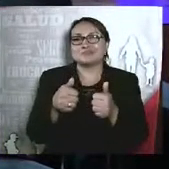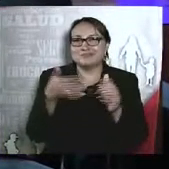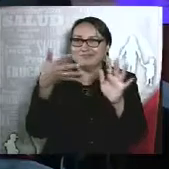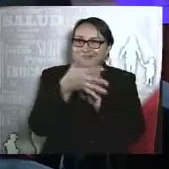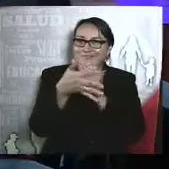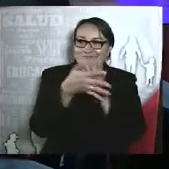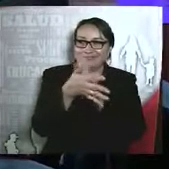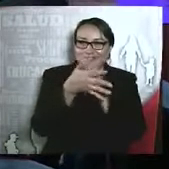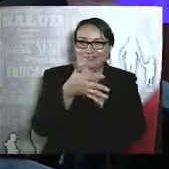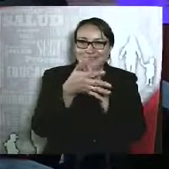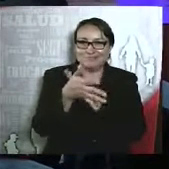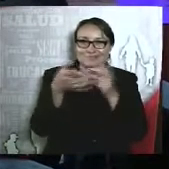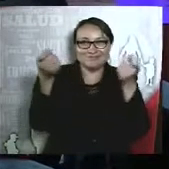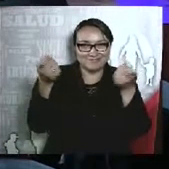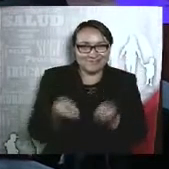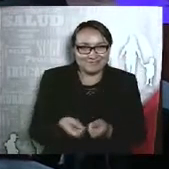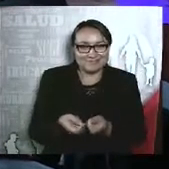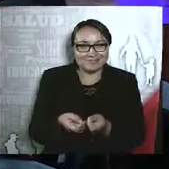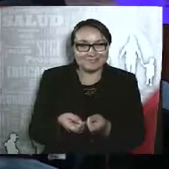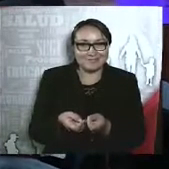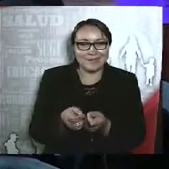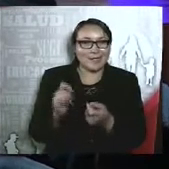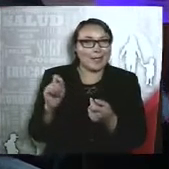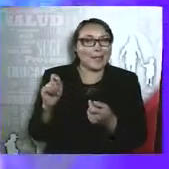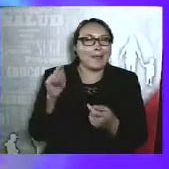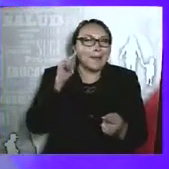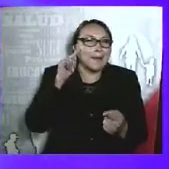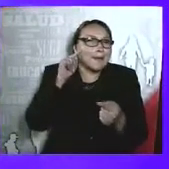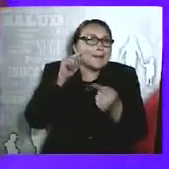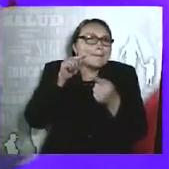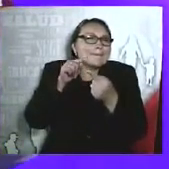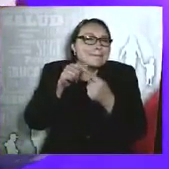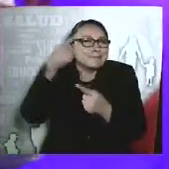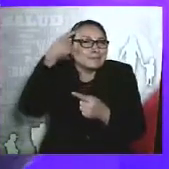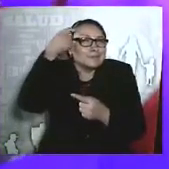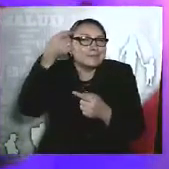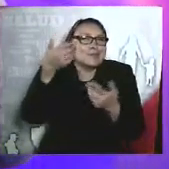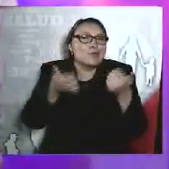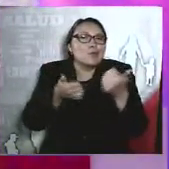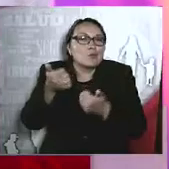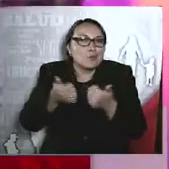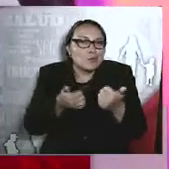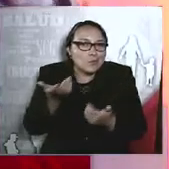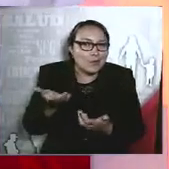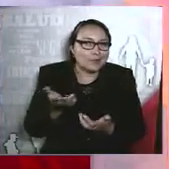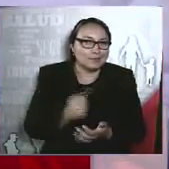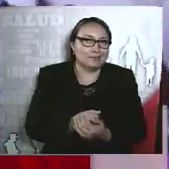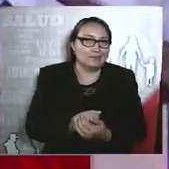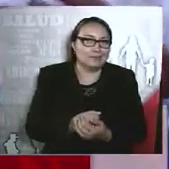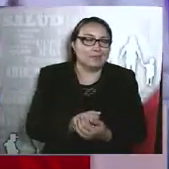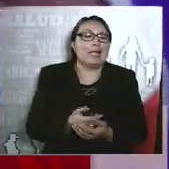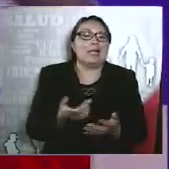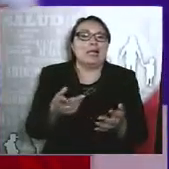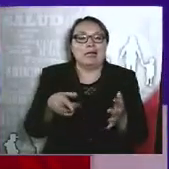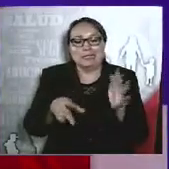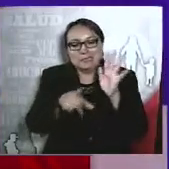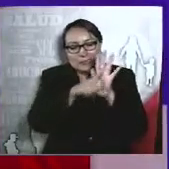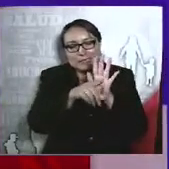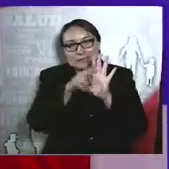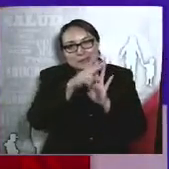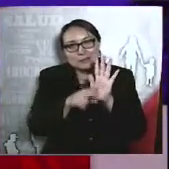escuchado que el principal reto que tiene este proceso es la estabilidad o la seguridad jurídica para la población desmovilizada para que